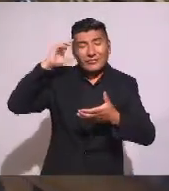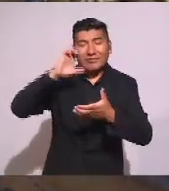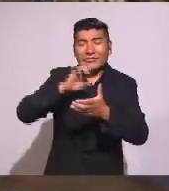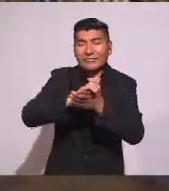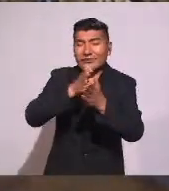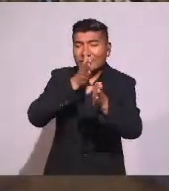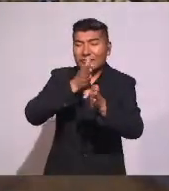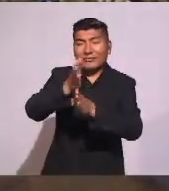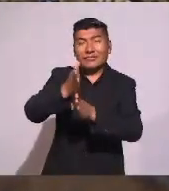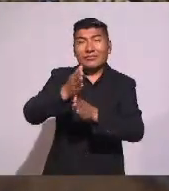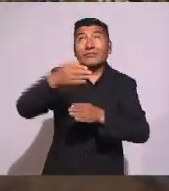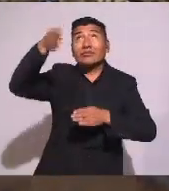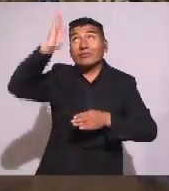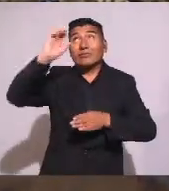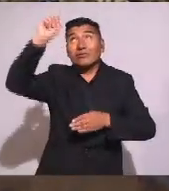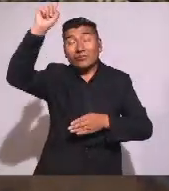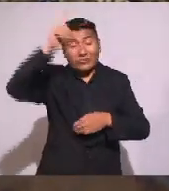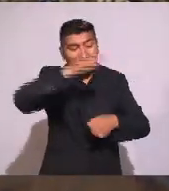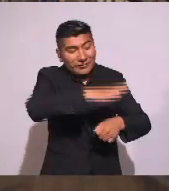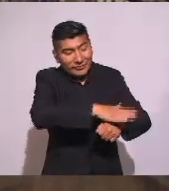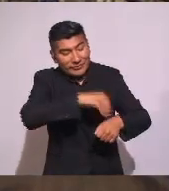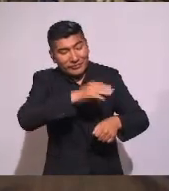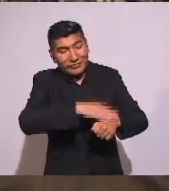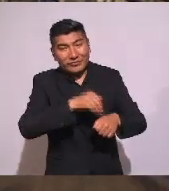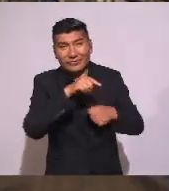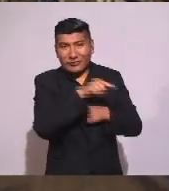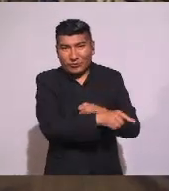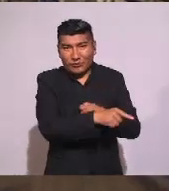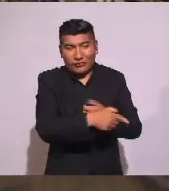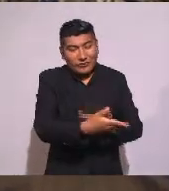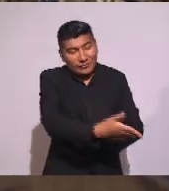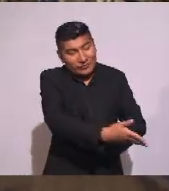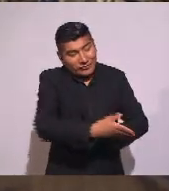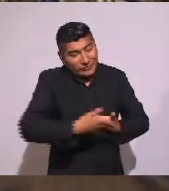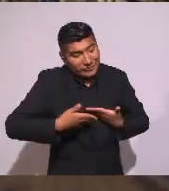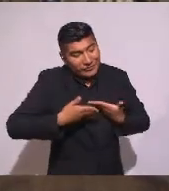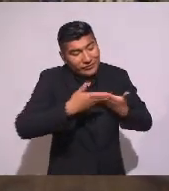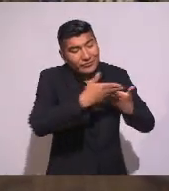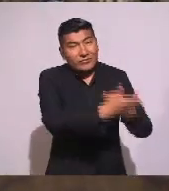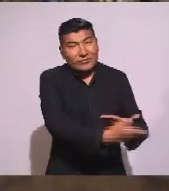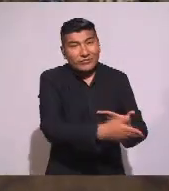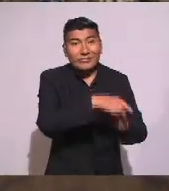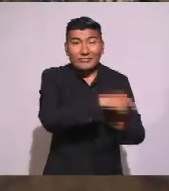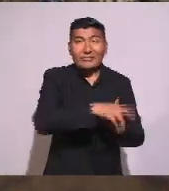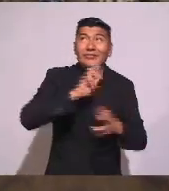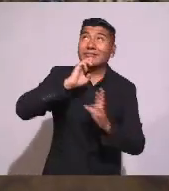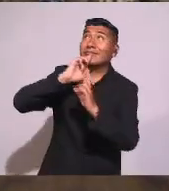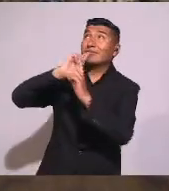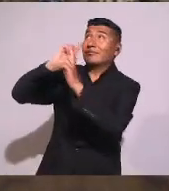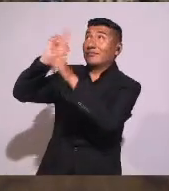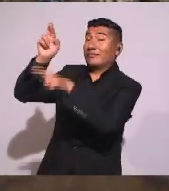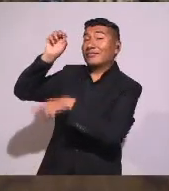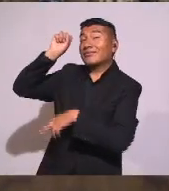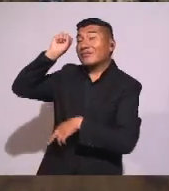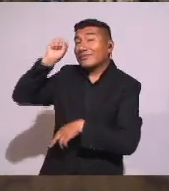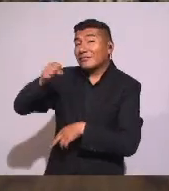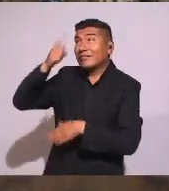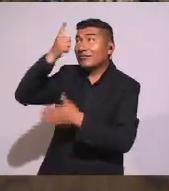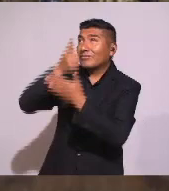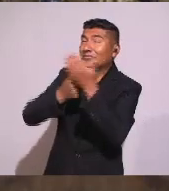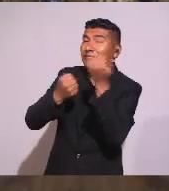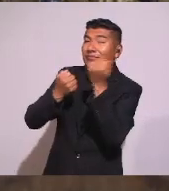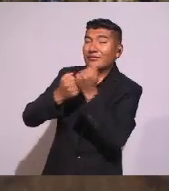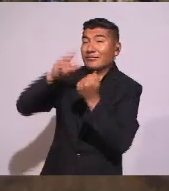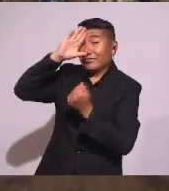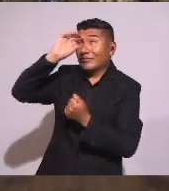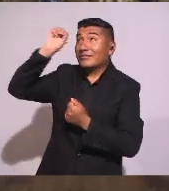dios lo llamo lo invito y respondió que sí confiando en él a